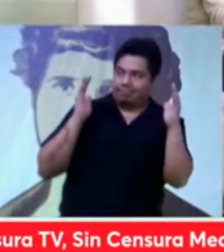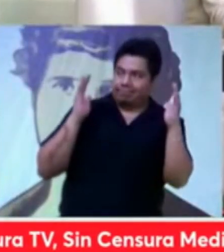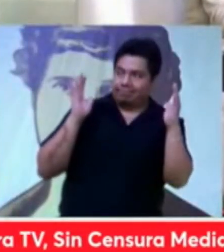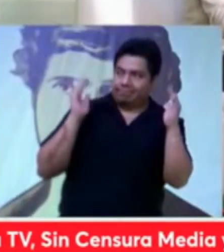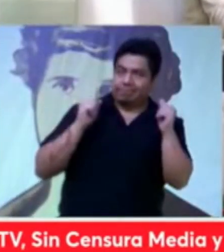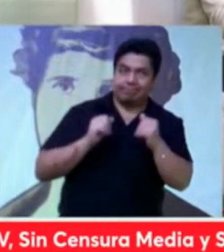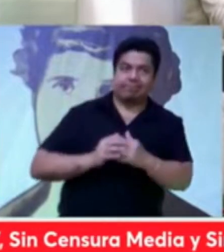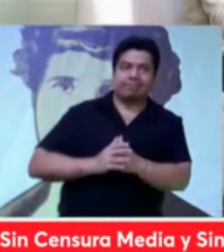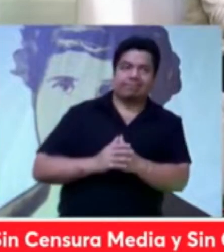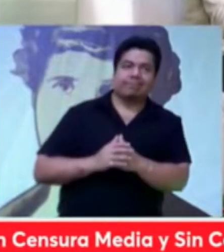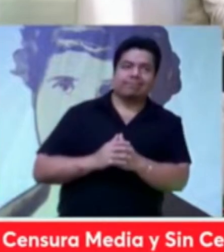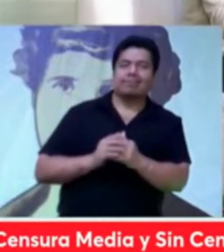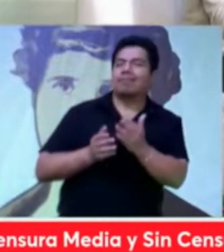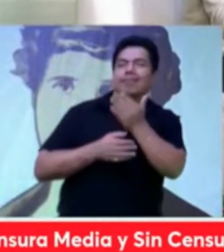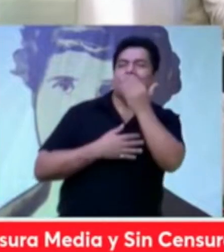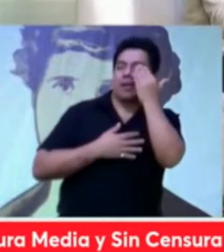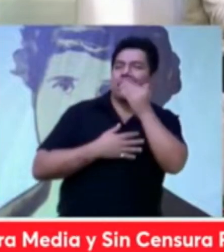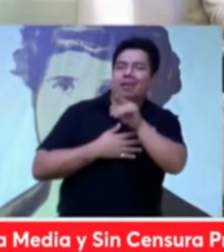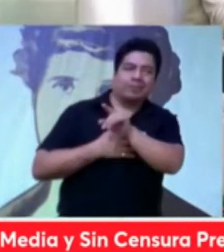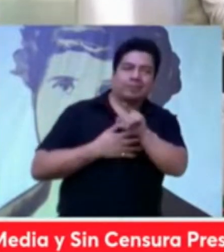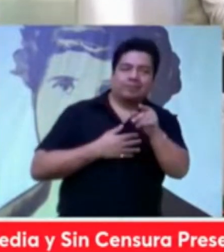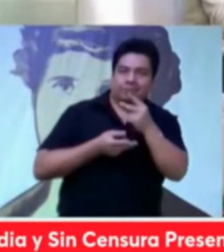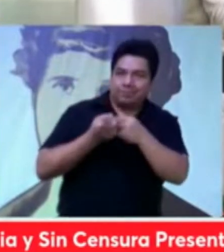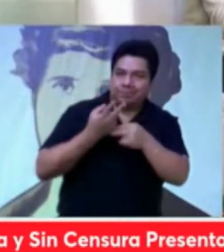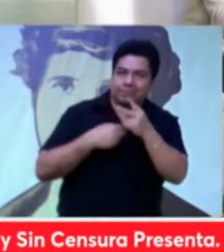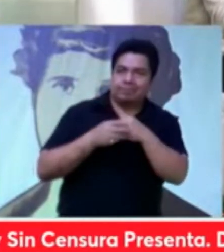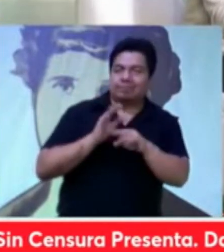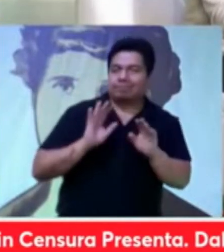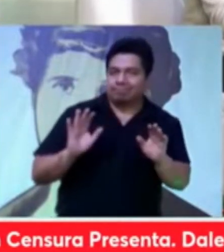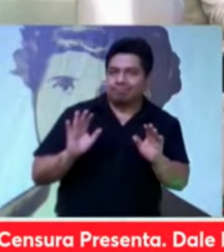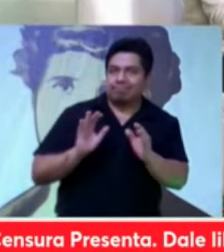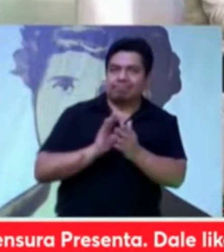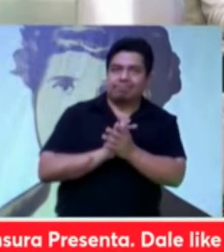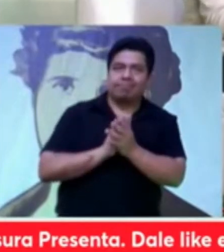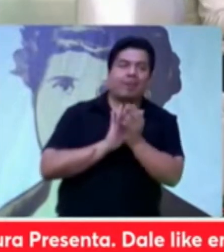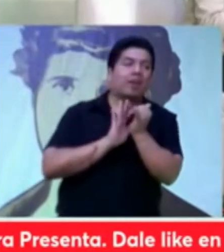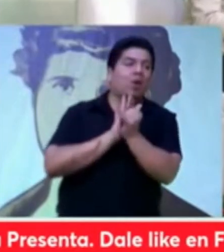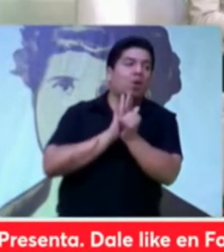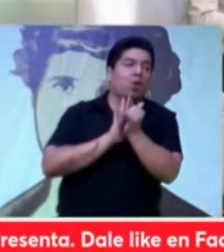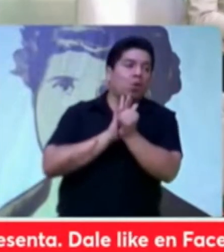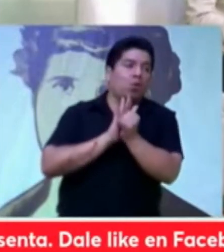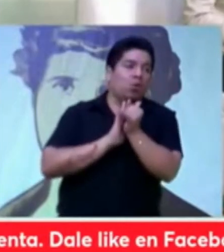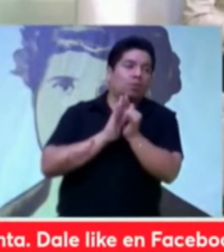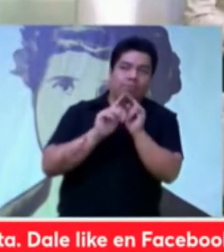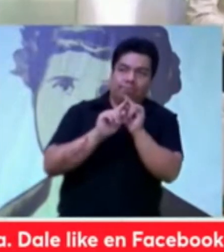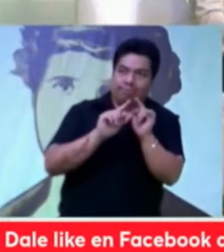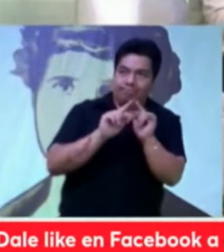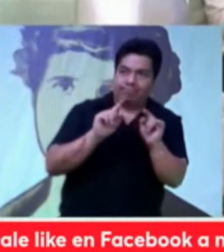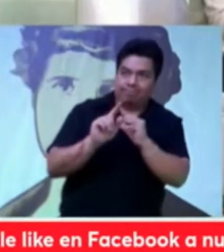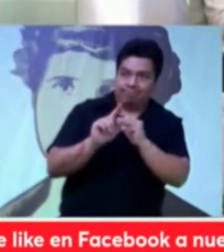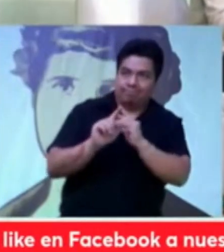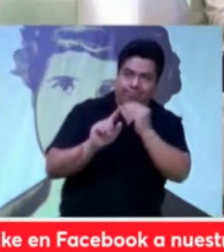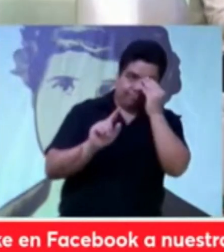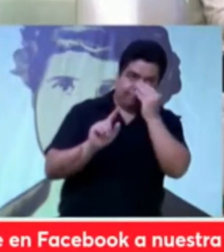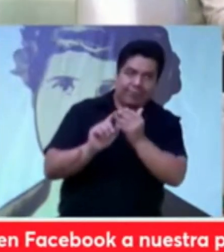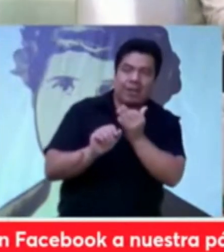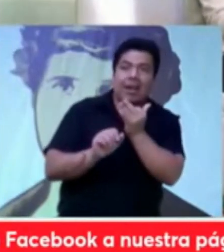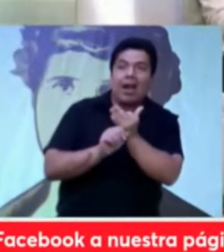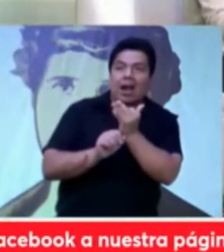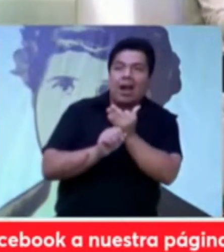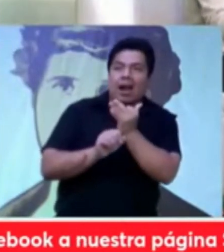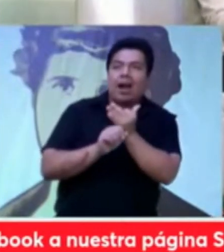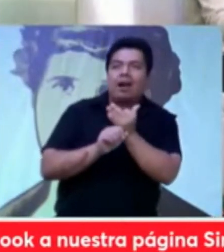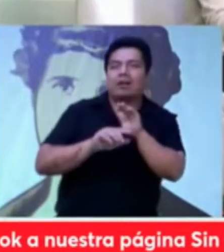Serrano ya saben Hero de mil batallas del YouTube antes a los youtuberos los veían con desprecio ahora ya los